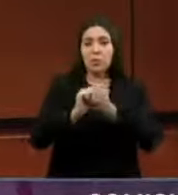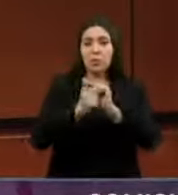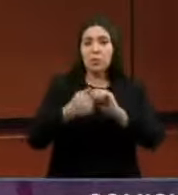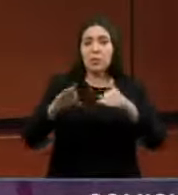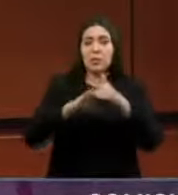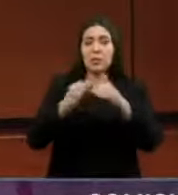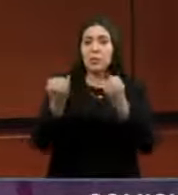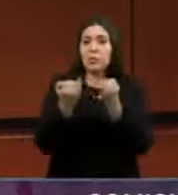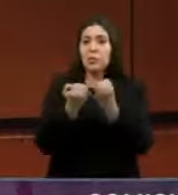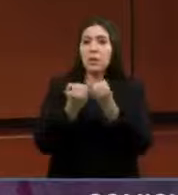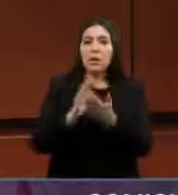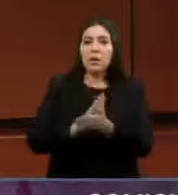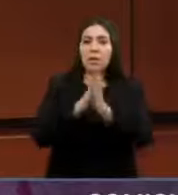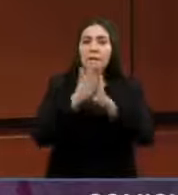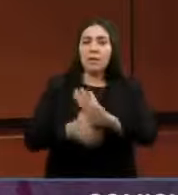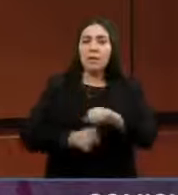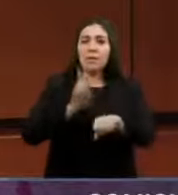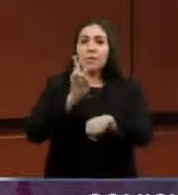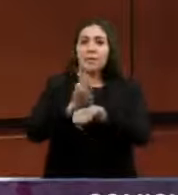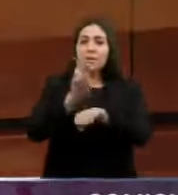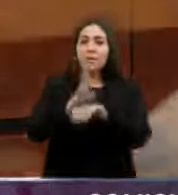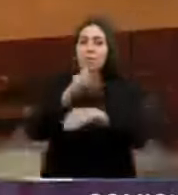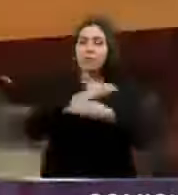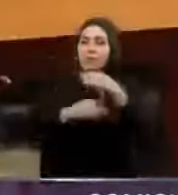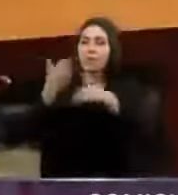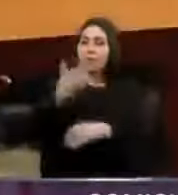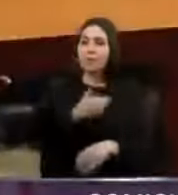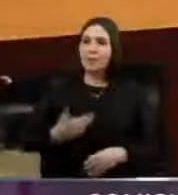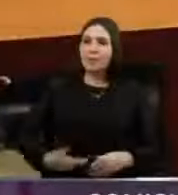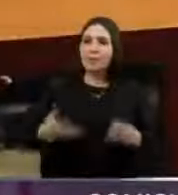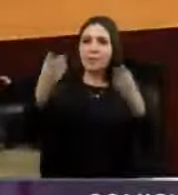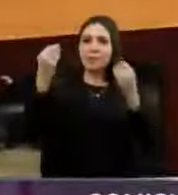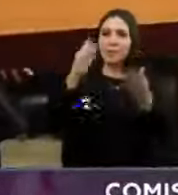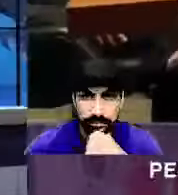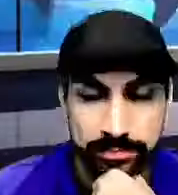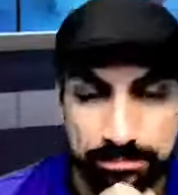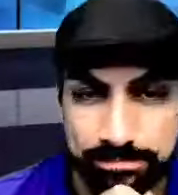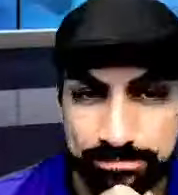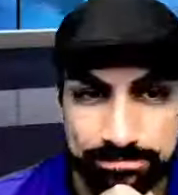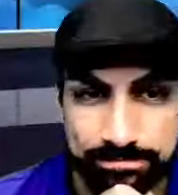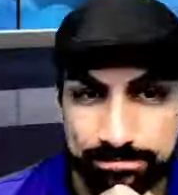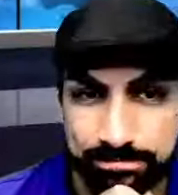de Venezuela. Es cuanto, presidenta. Muchas gracias. Gracias.